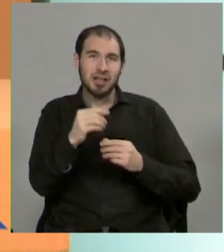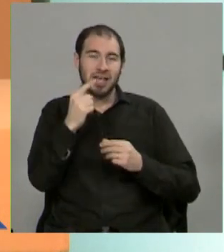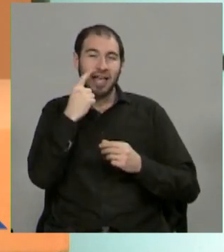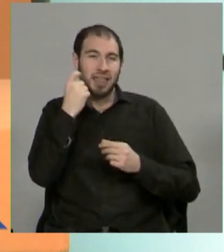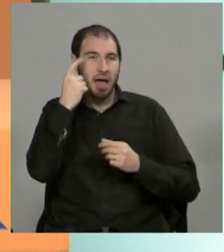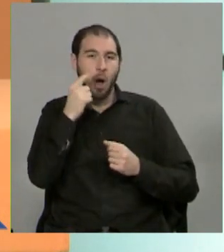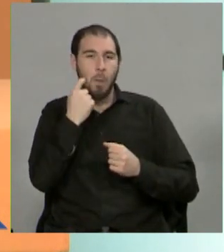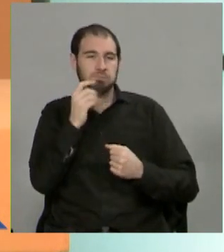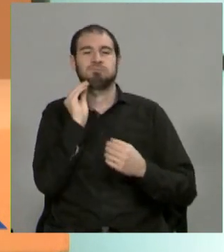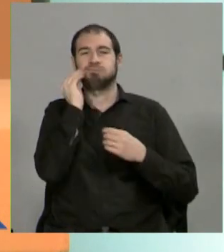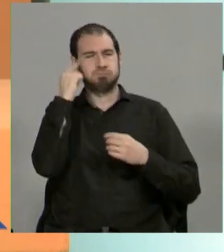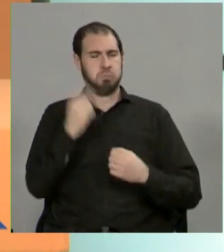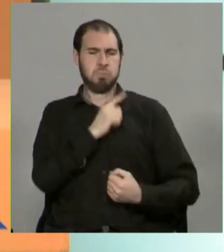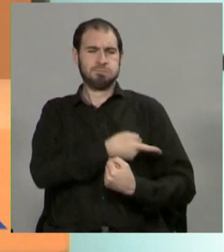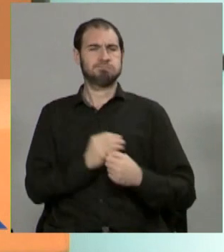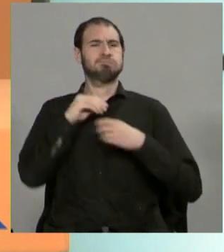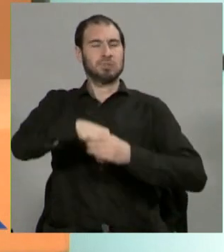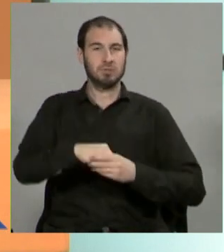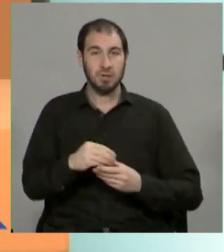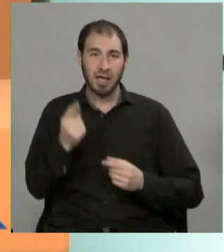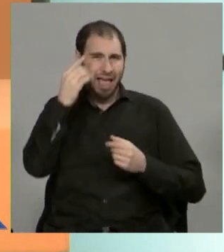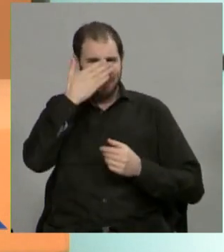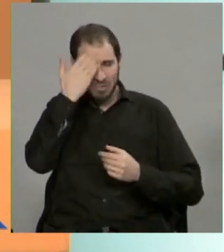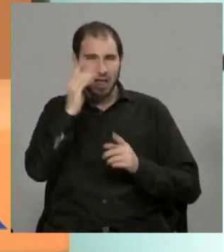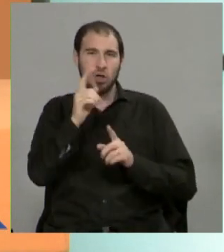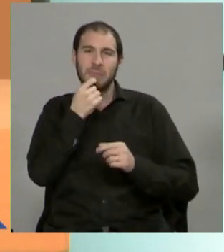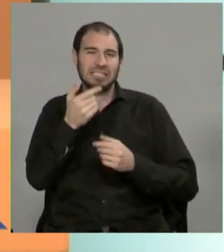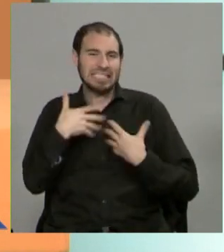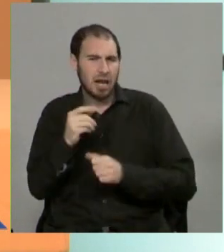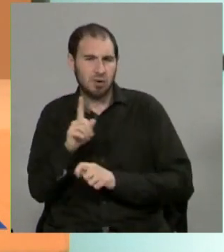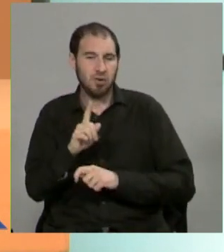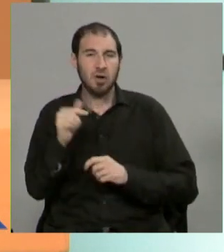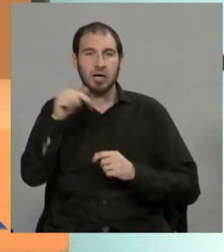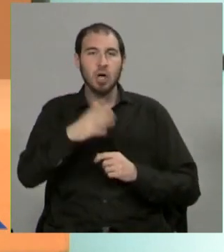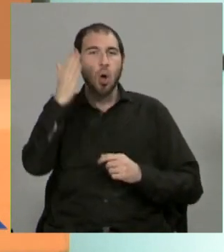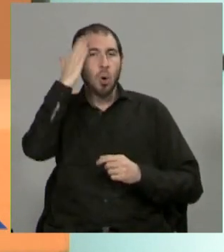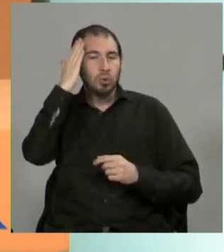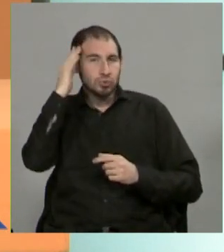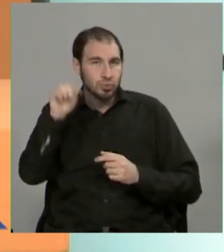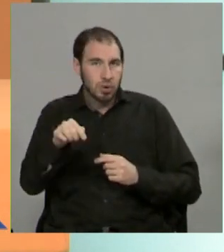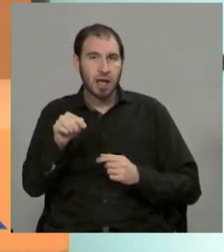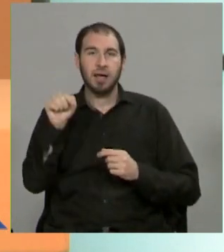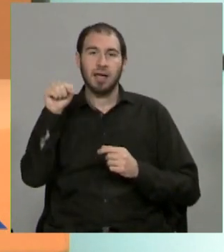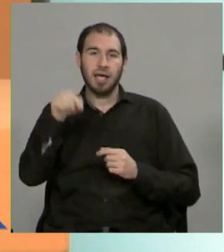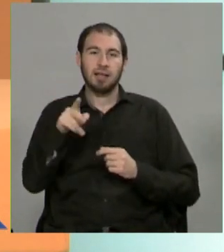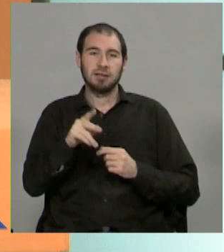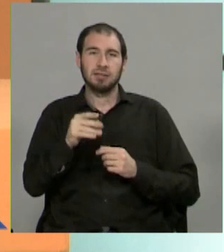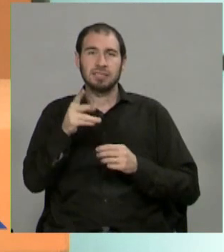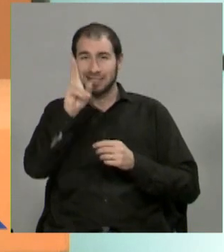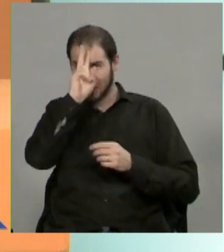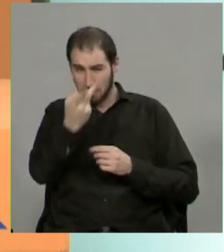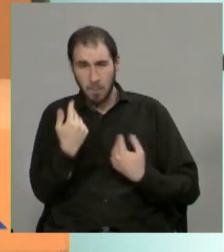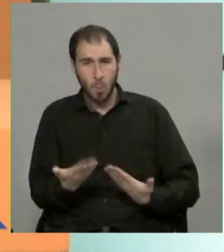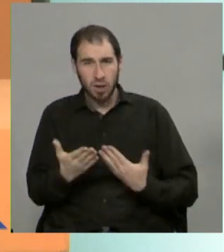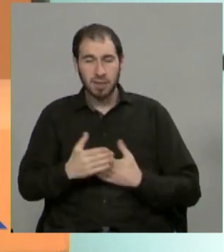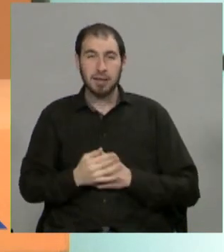los machismos, ¿no? Entonces, no es una enfermedad que tenga que ser curable, sino que es una cultura que puede ser reeducada,